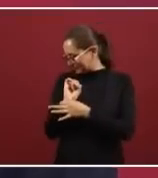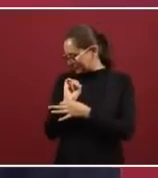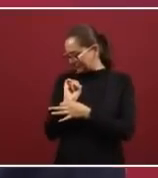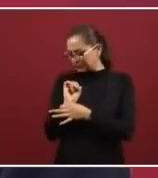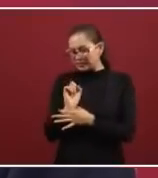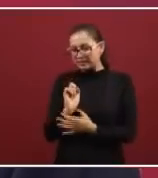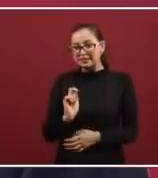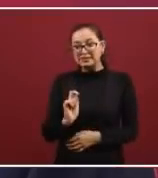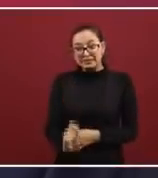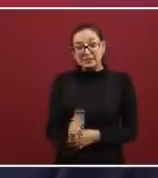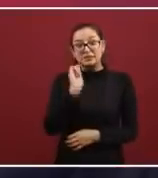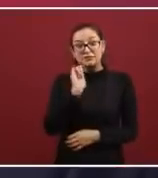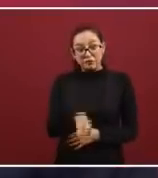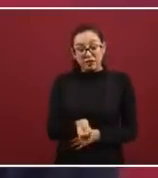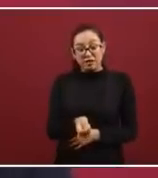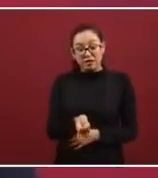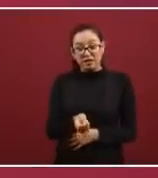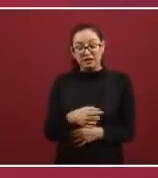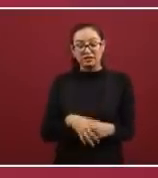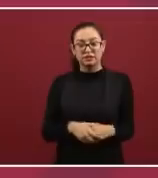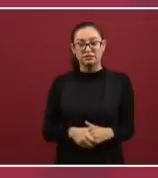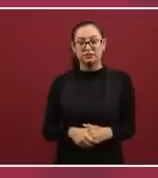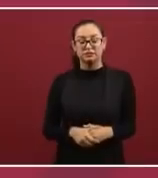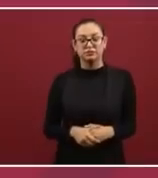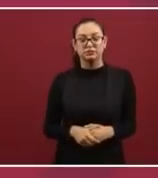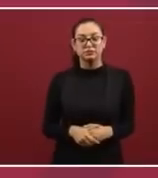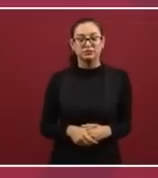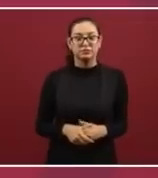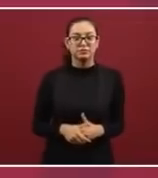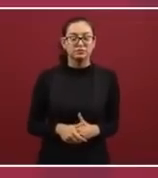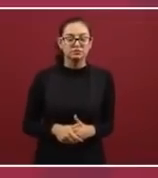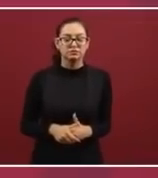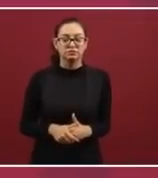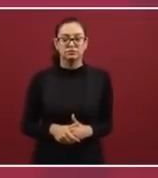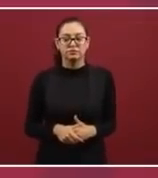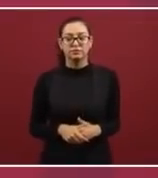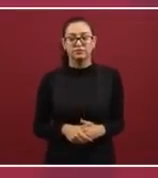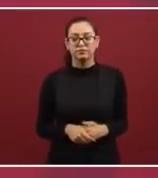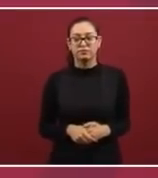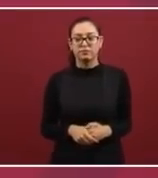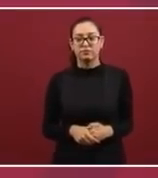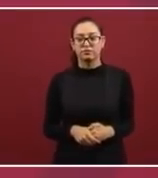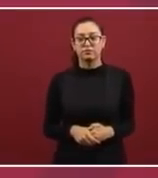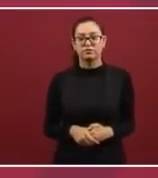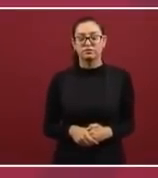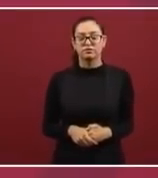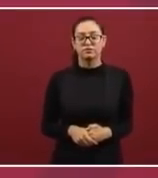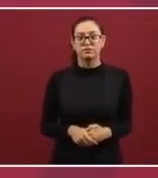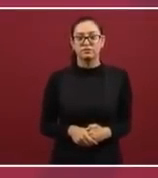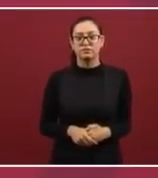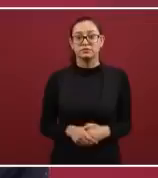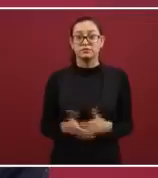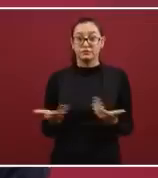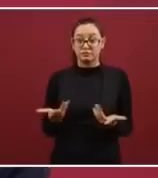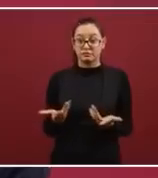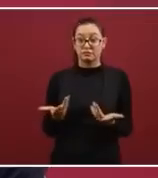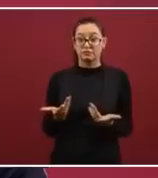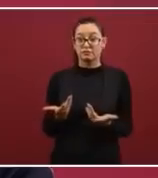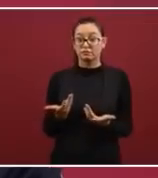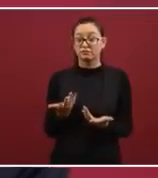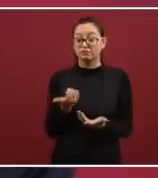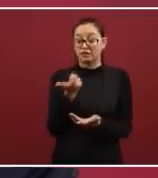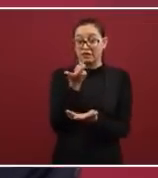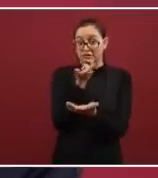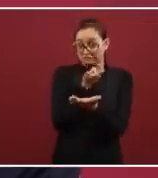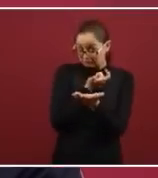Es más alto el salario mínimo, pero considerablemente más alto el salario